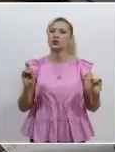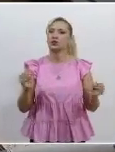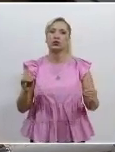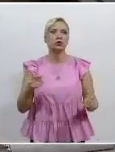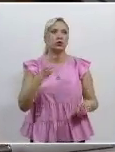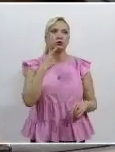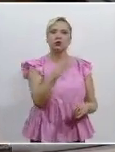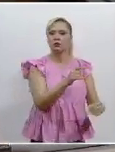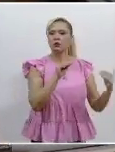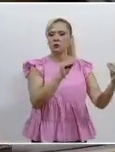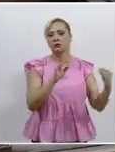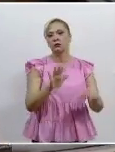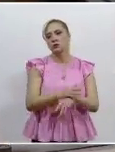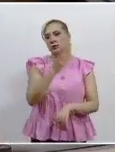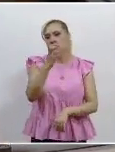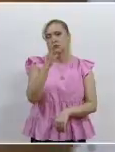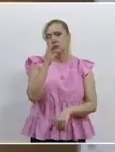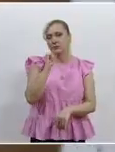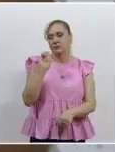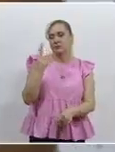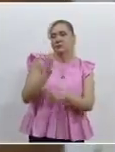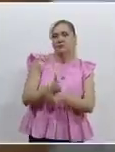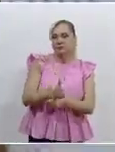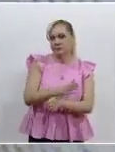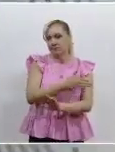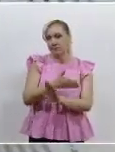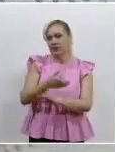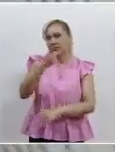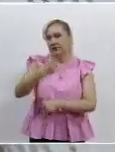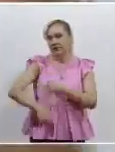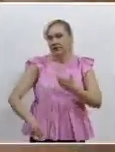por lo que es improcedente una condena por daño punitivo.